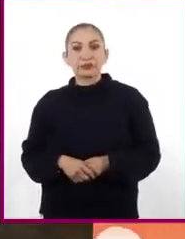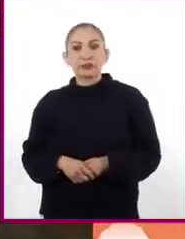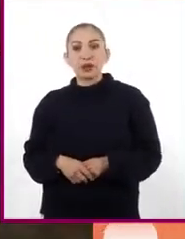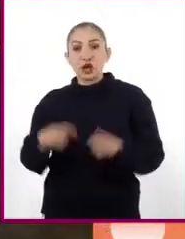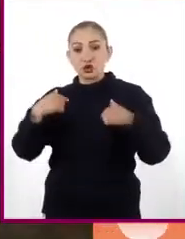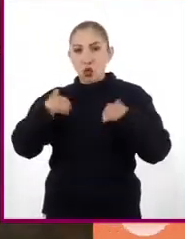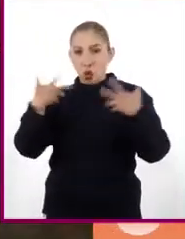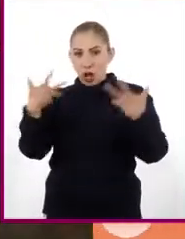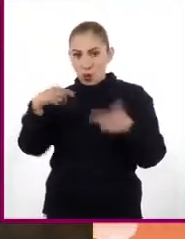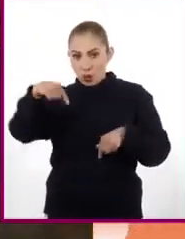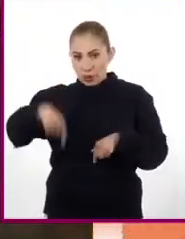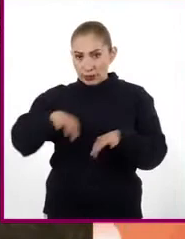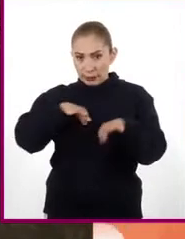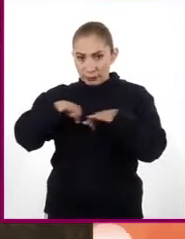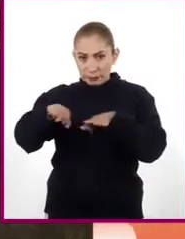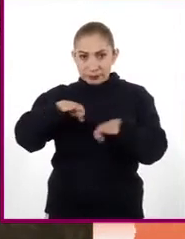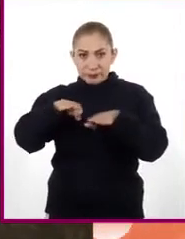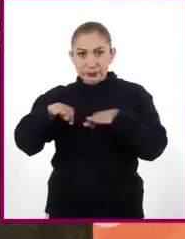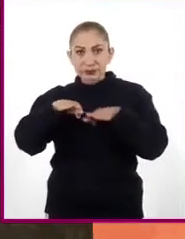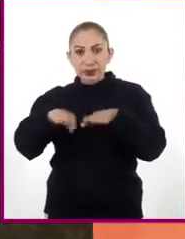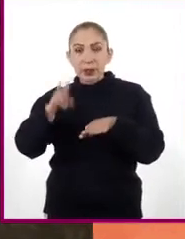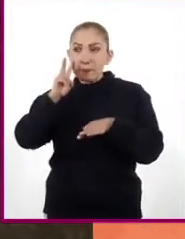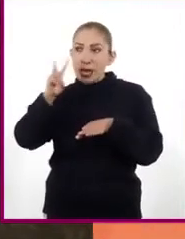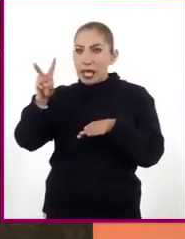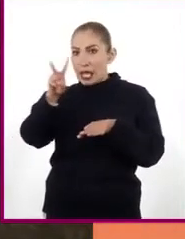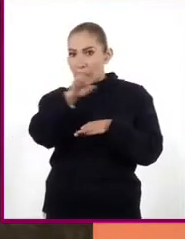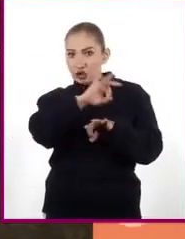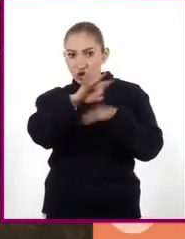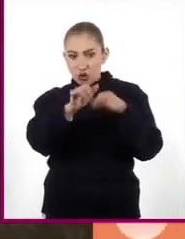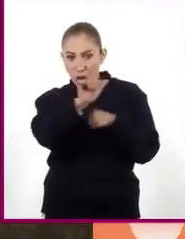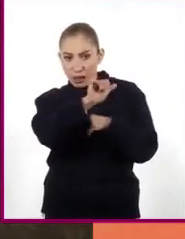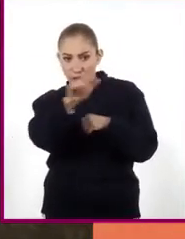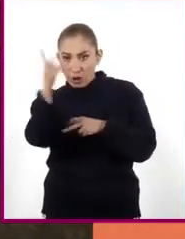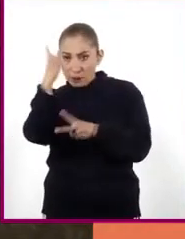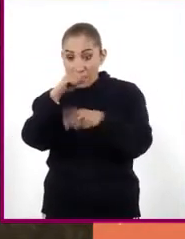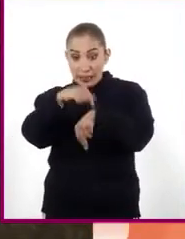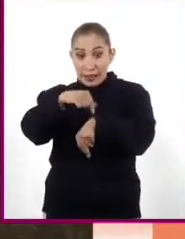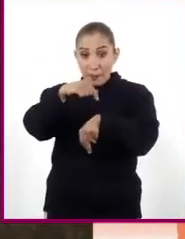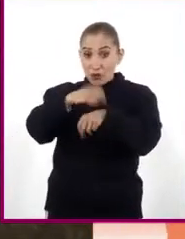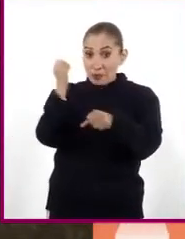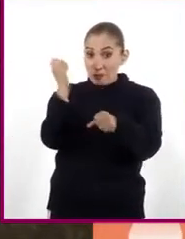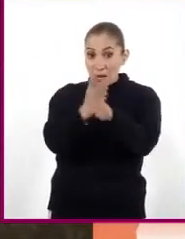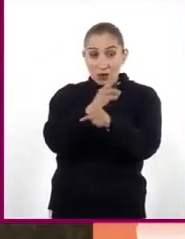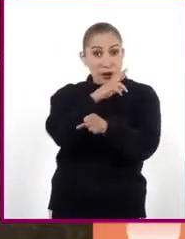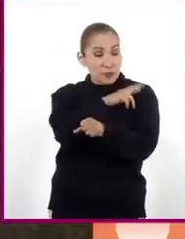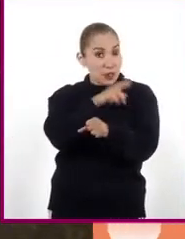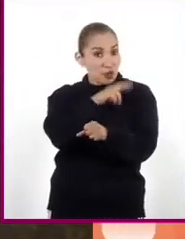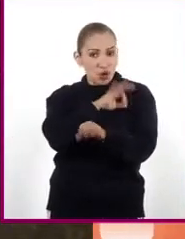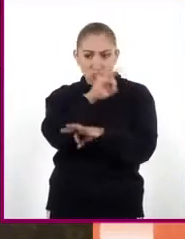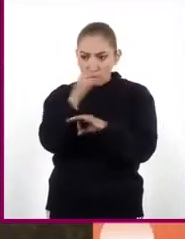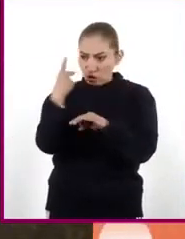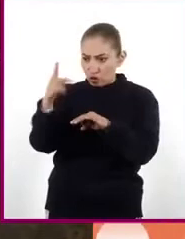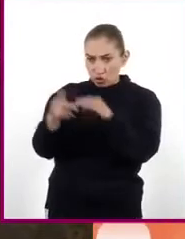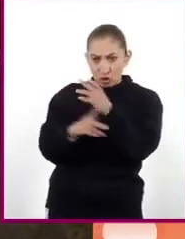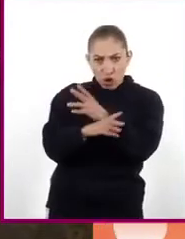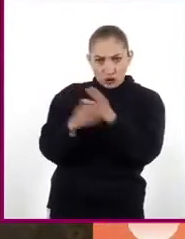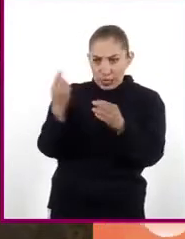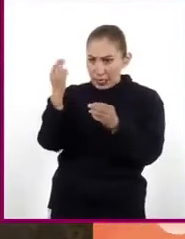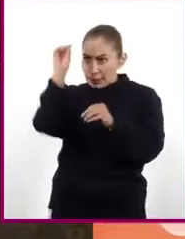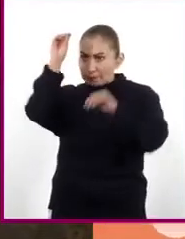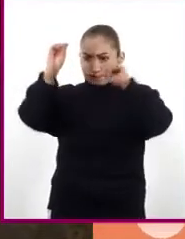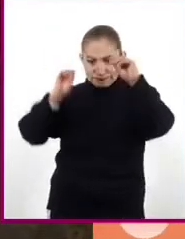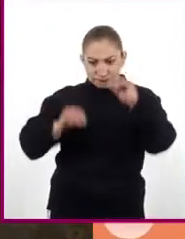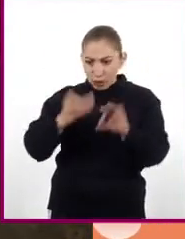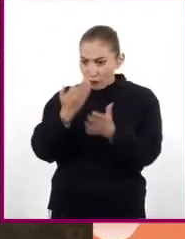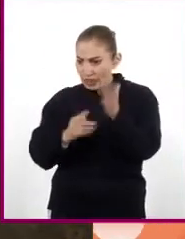Lo que yo hago aquí es ver que todos los actores entren a tiempo, que vayan con todos los accesorios que necesitan